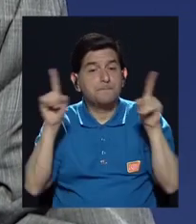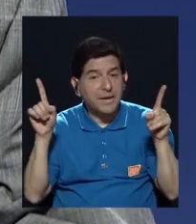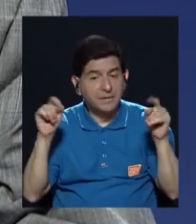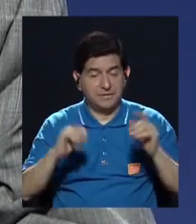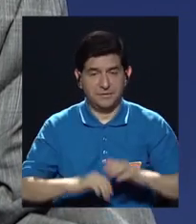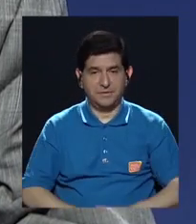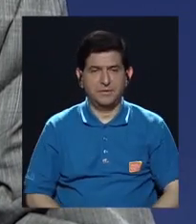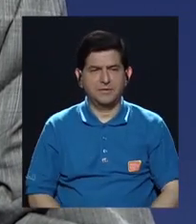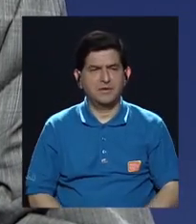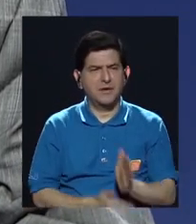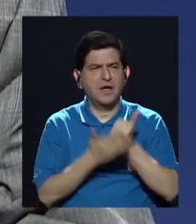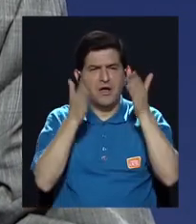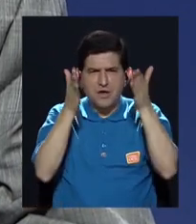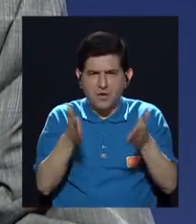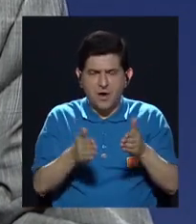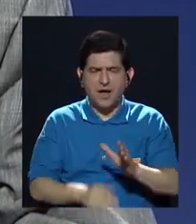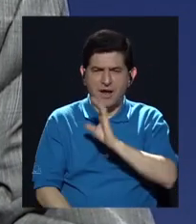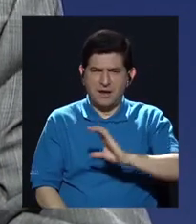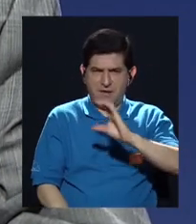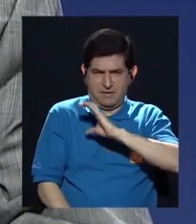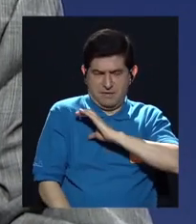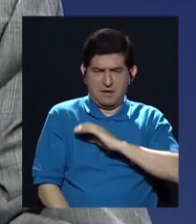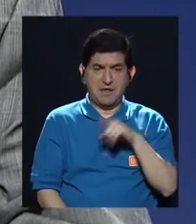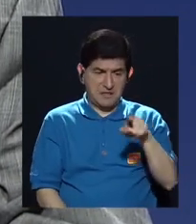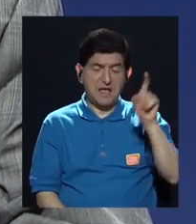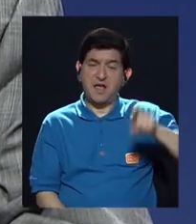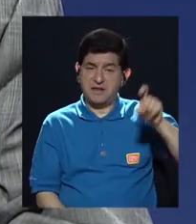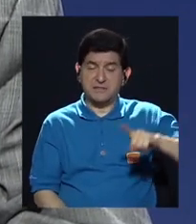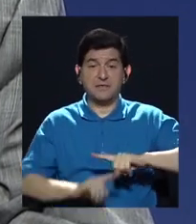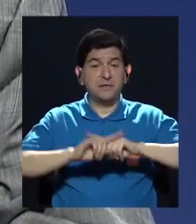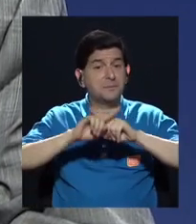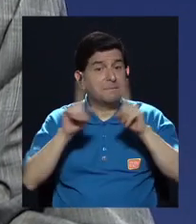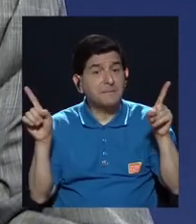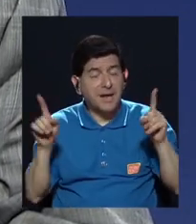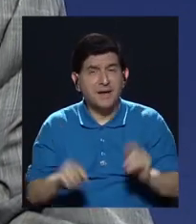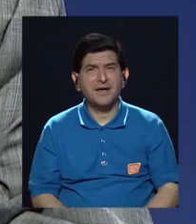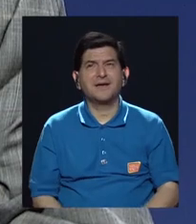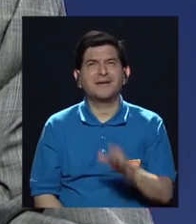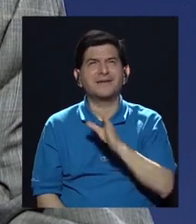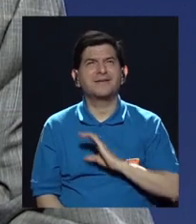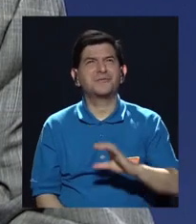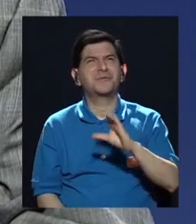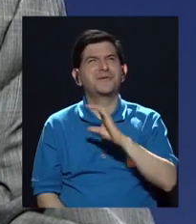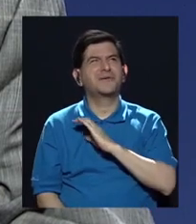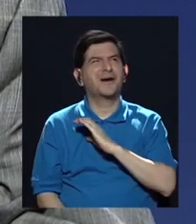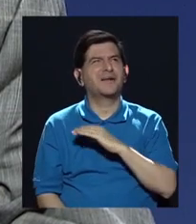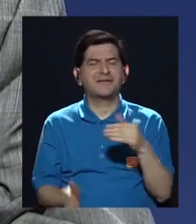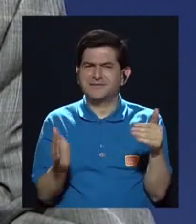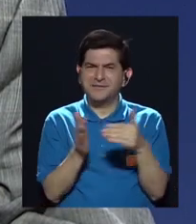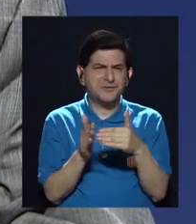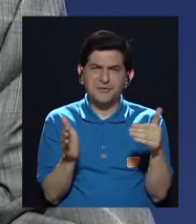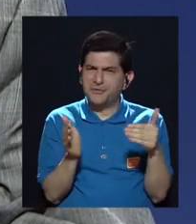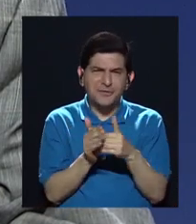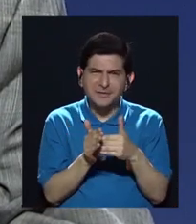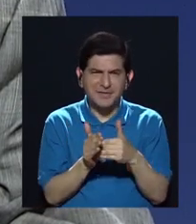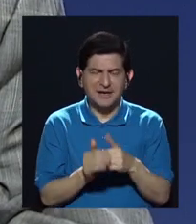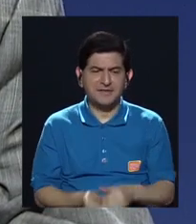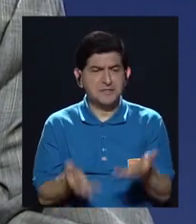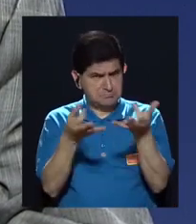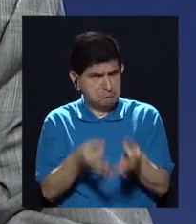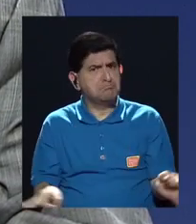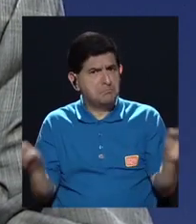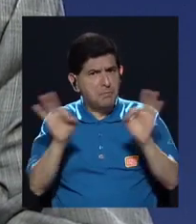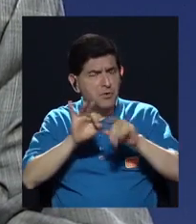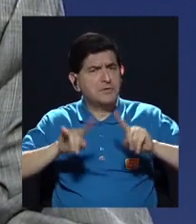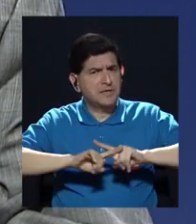Pero alguien con el carácter de él sí es necesario, pero ese es un carácter que, de nuevo, el carácter